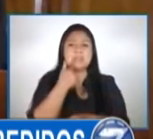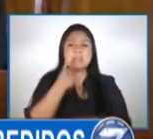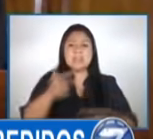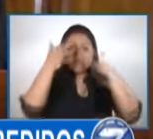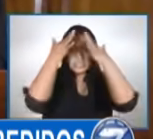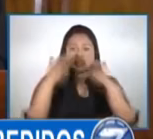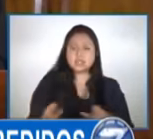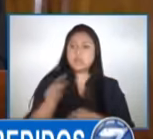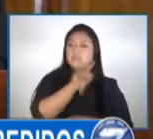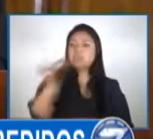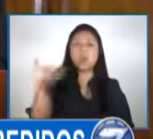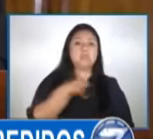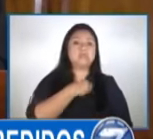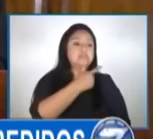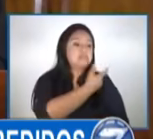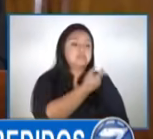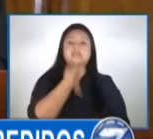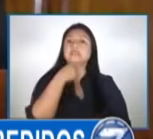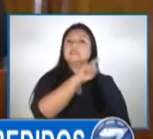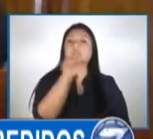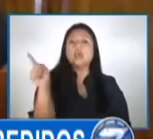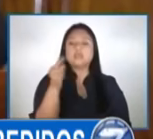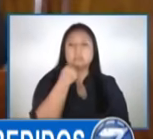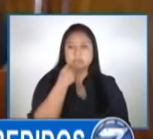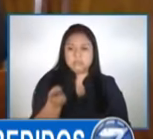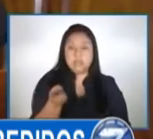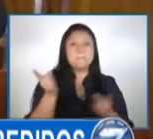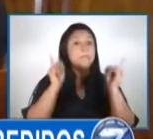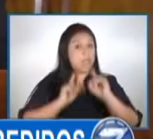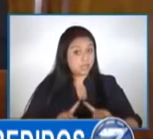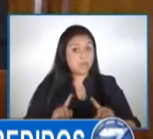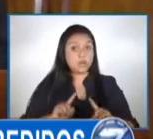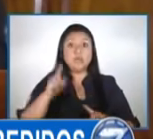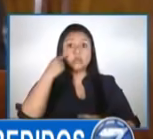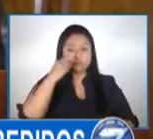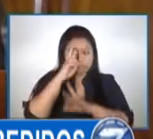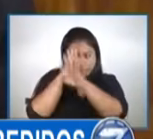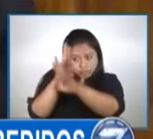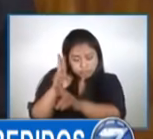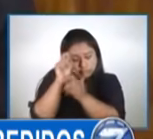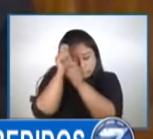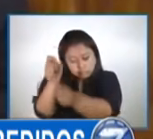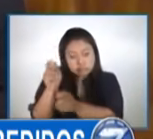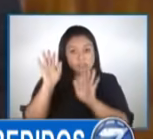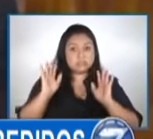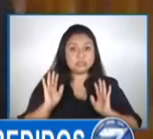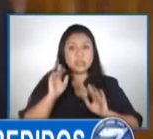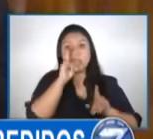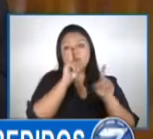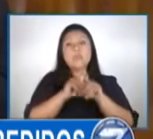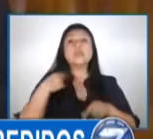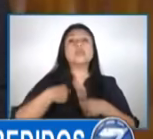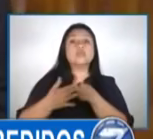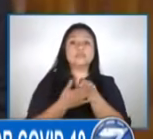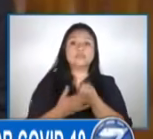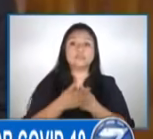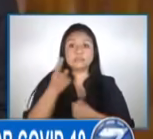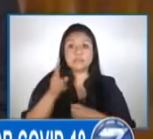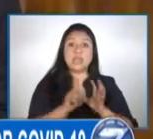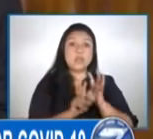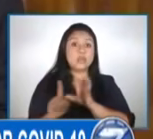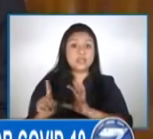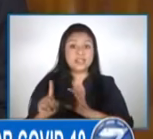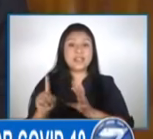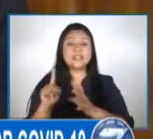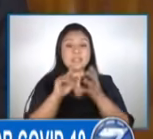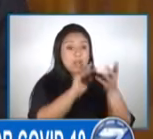decisión de no vacunarse en detrimento de la salud de la mayoría. Sin embargo, lo respetamos. Hago un llamado a los líderes comunitarios